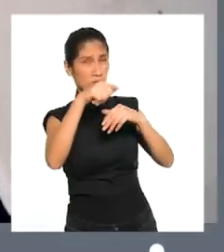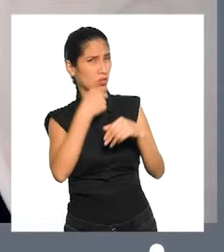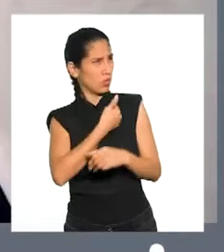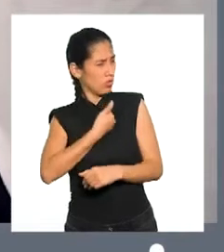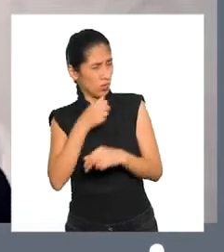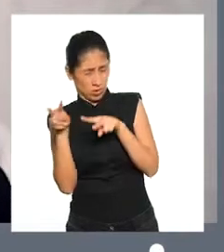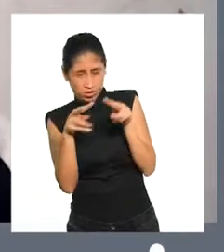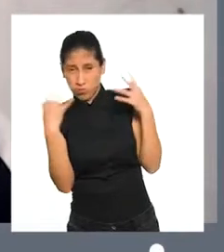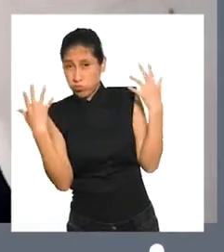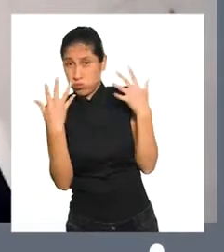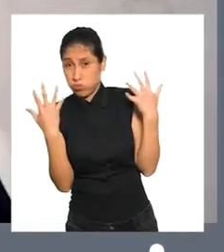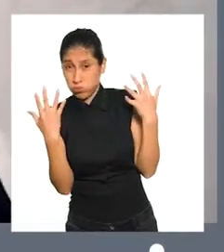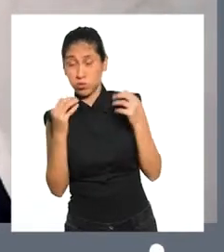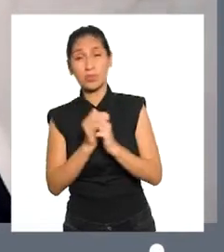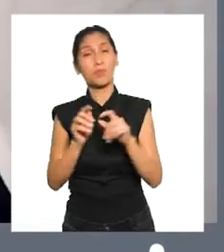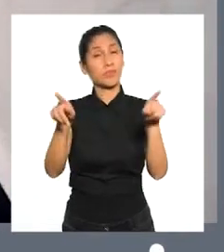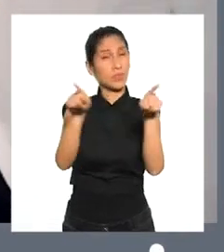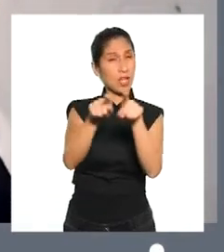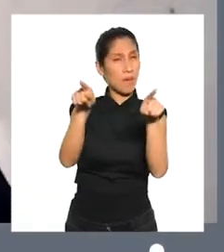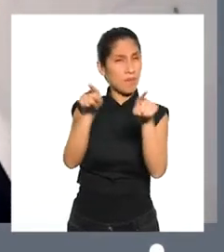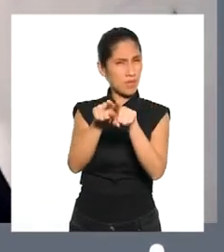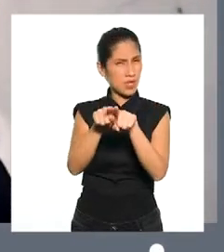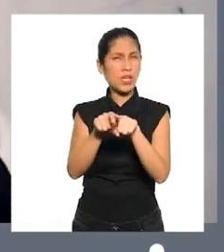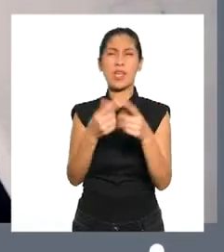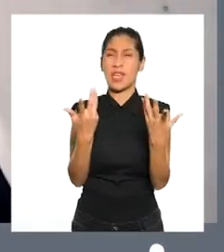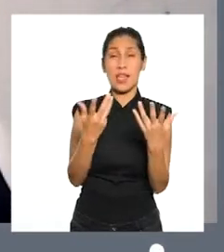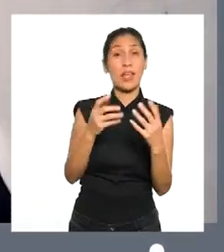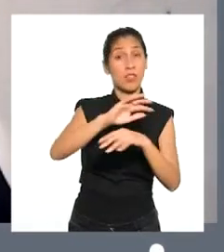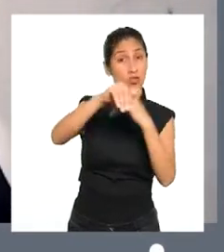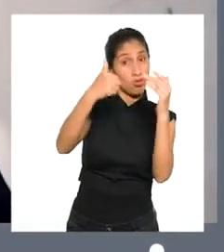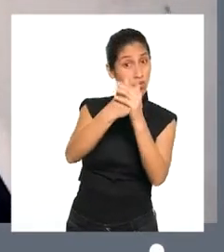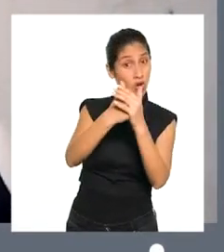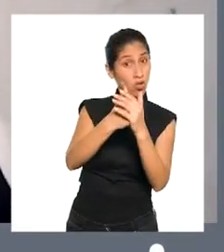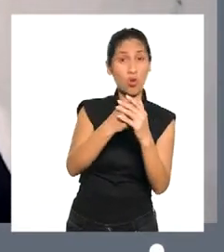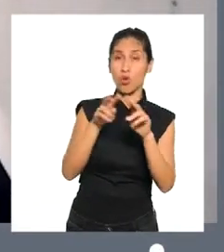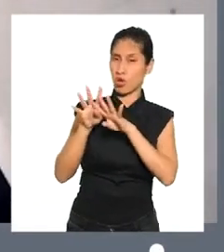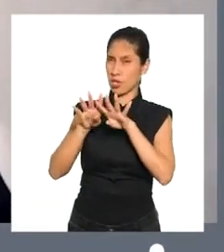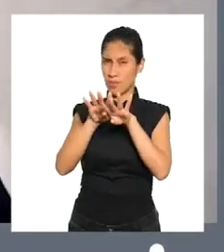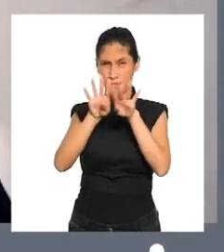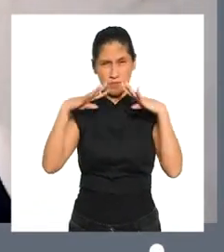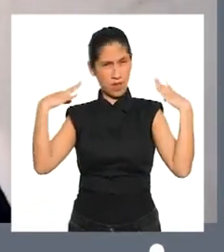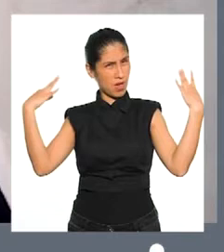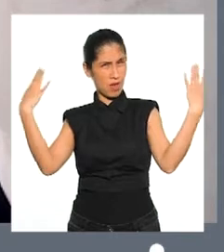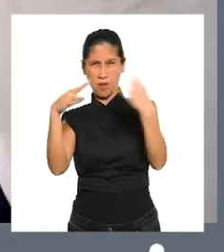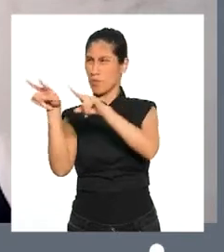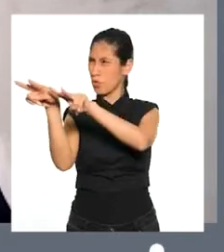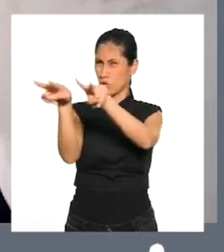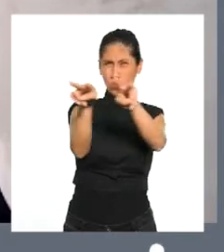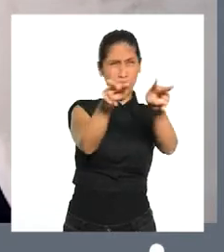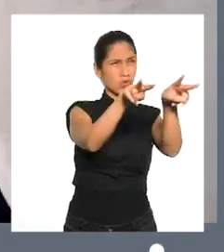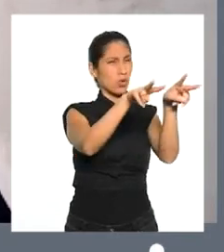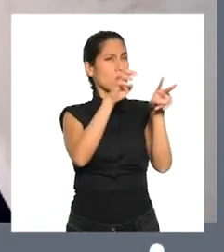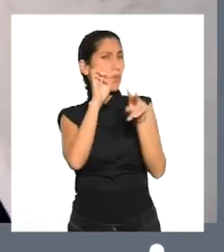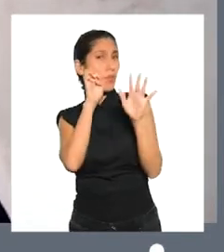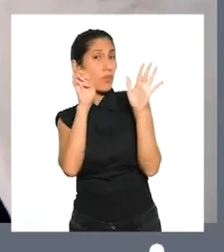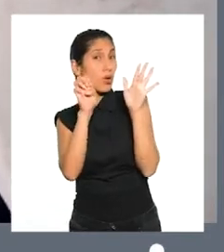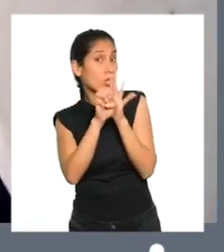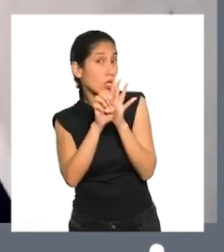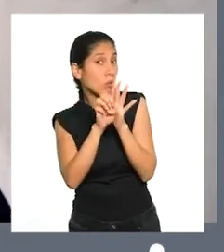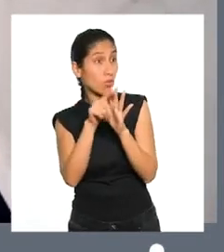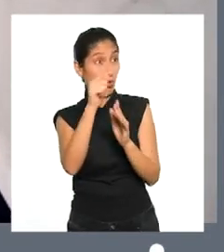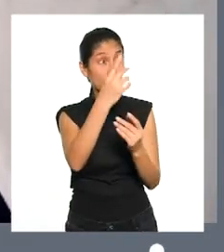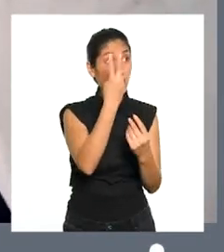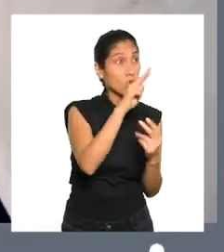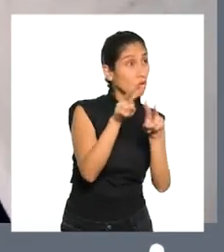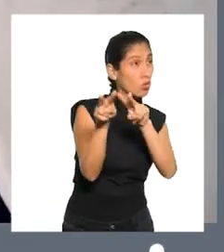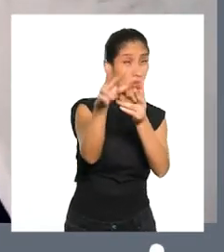nos puede afectar de diferentes maneras, dependiendo cómo se encuentra. Por ejemplo, nos puede afectar en la salud